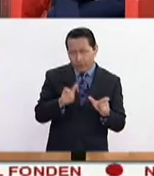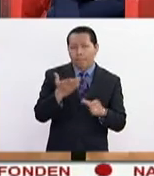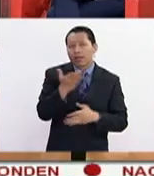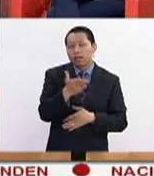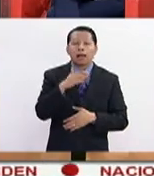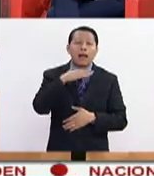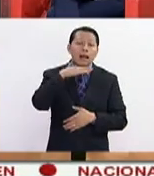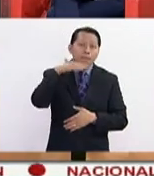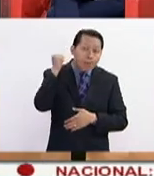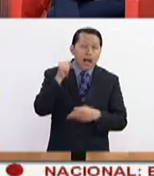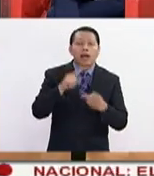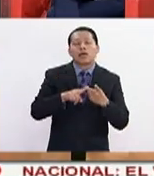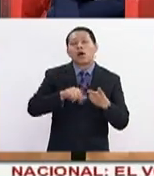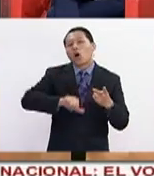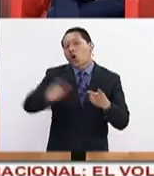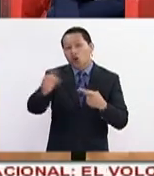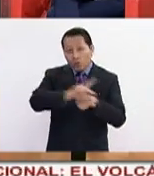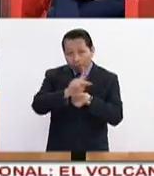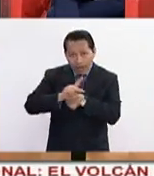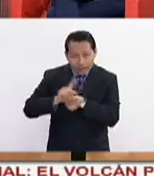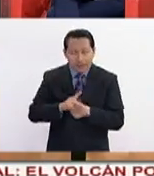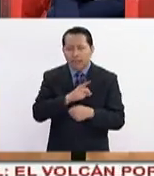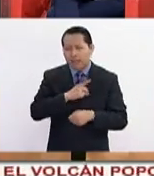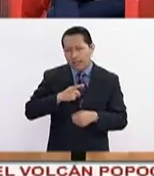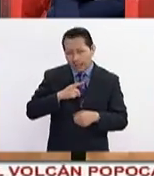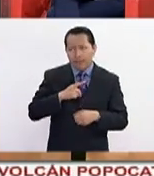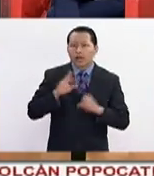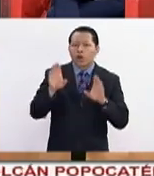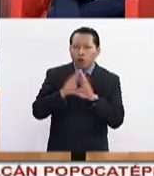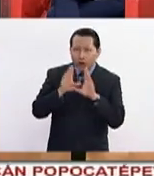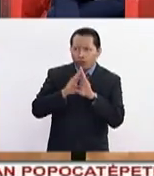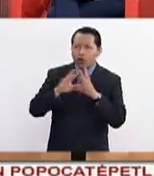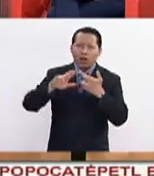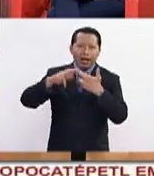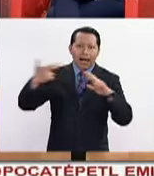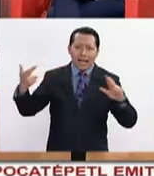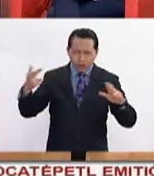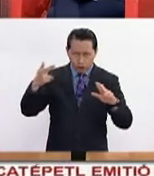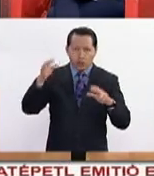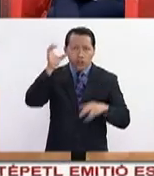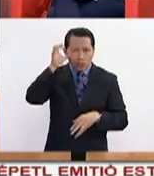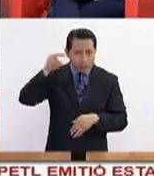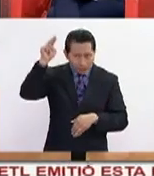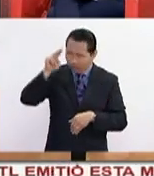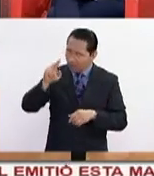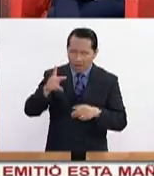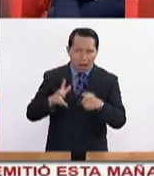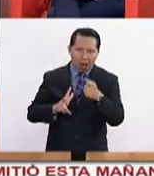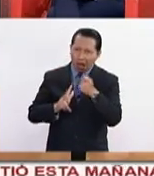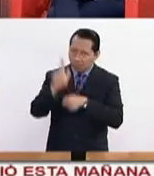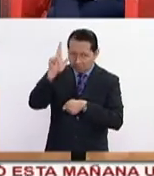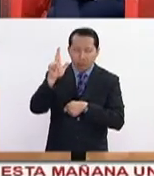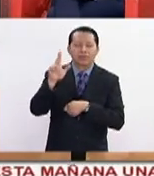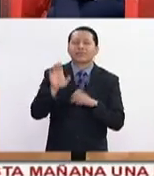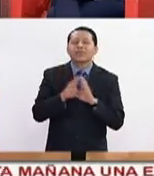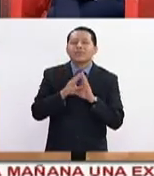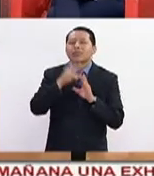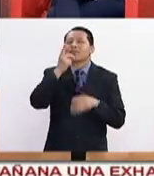y a otros países que revisaran sus relaciones diplomáticas con Corea del Norte en un sentido como decir, a